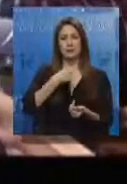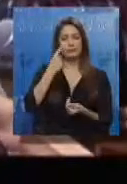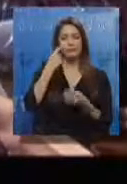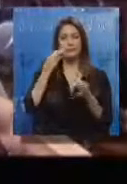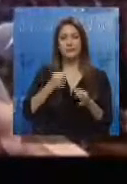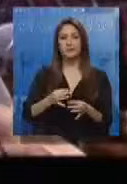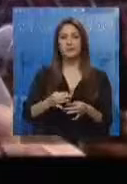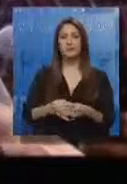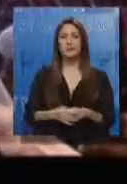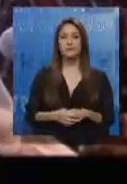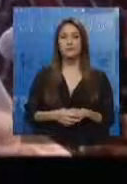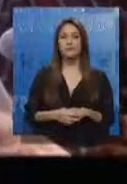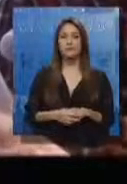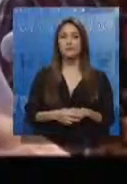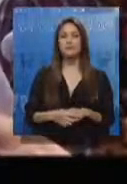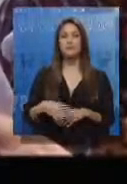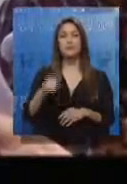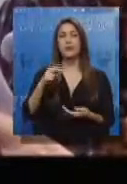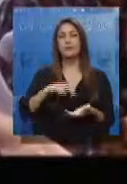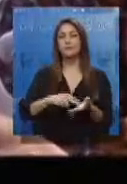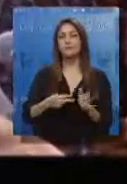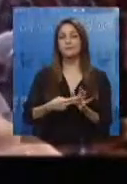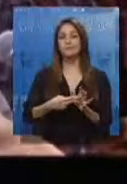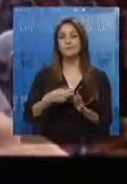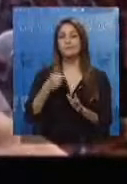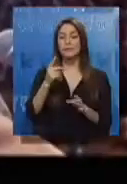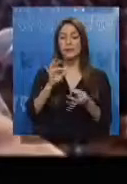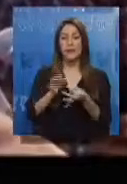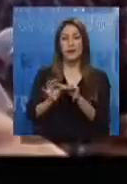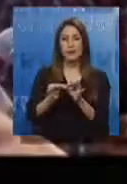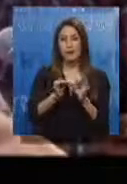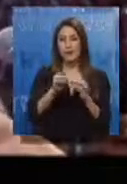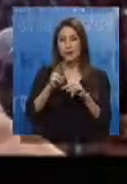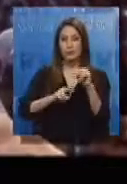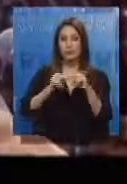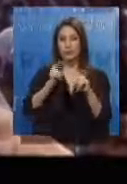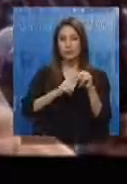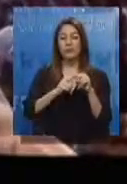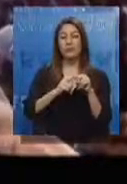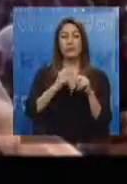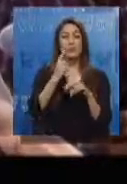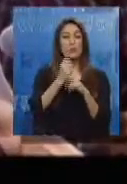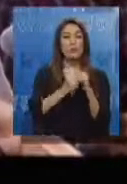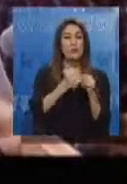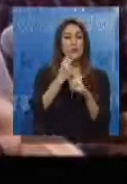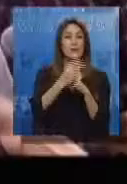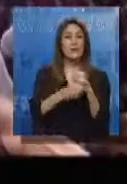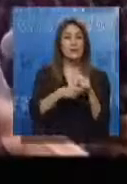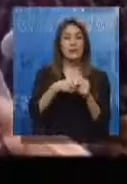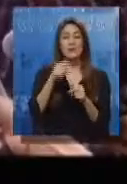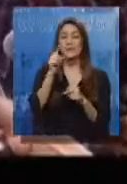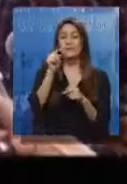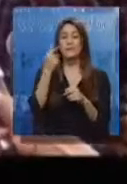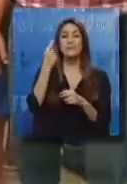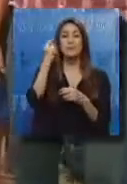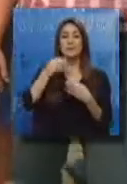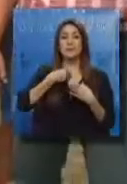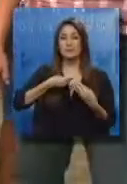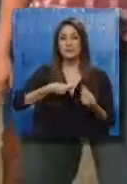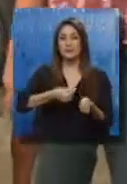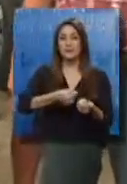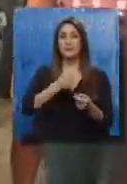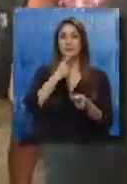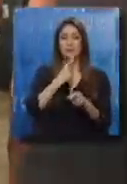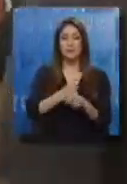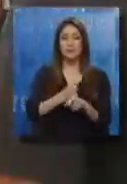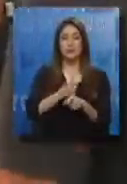Producto Interno Bruto, y eso significa reconstrucción de años, ¿no? Y miles de millones en inversión. Fue